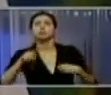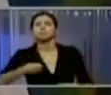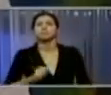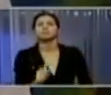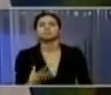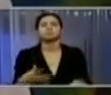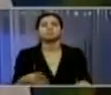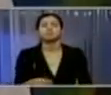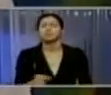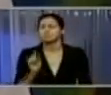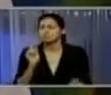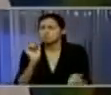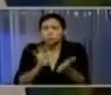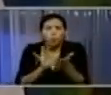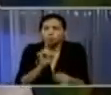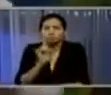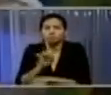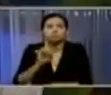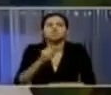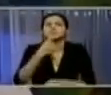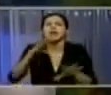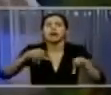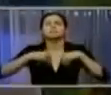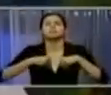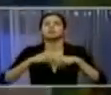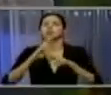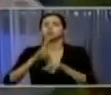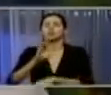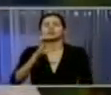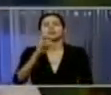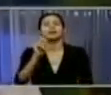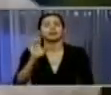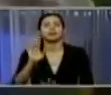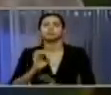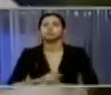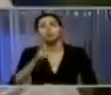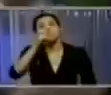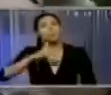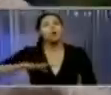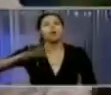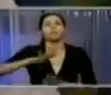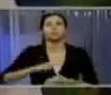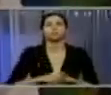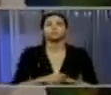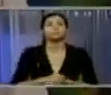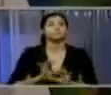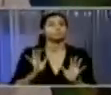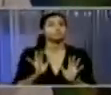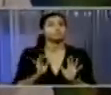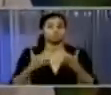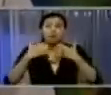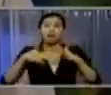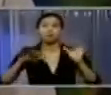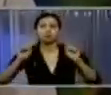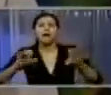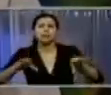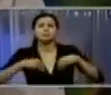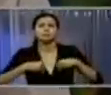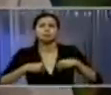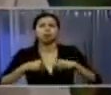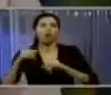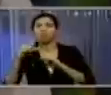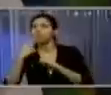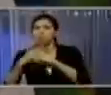mismo segundo a decir, acatamos la decisión del pueblo, hemos perdido, con honor.